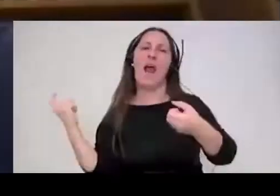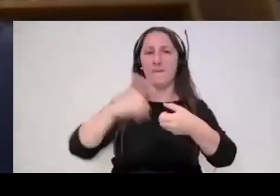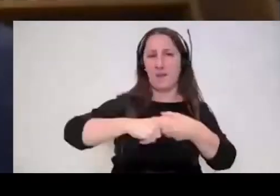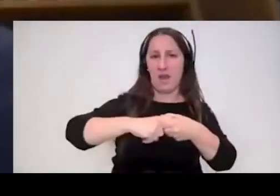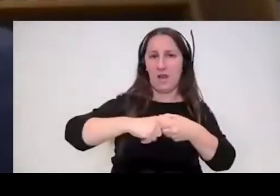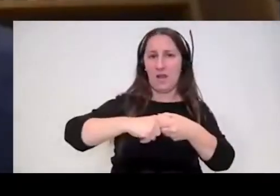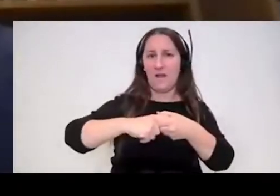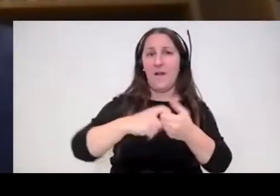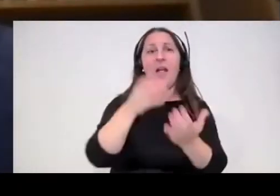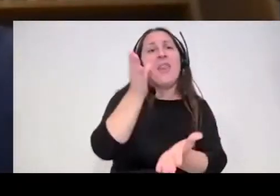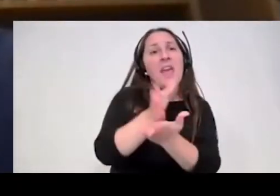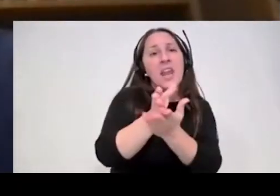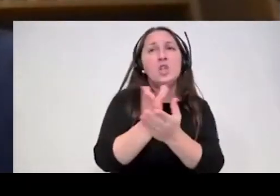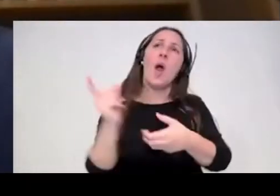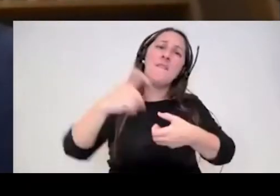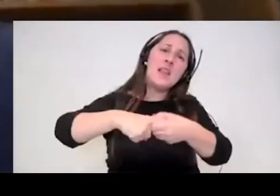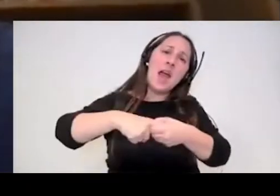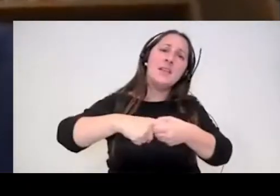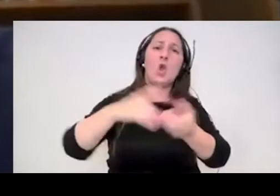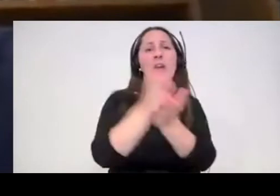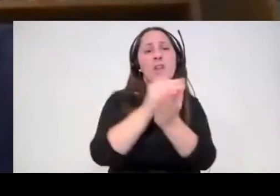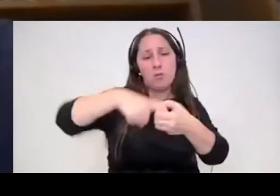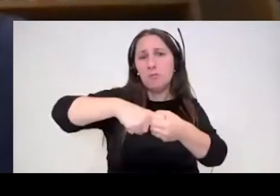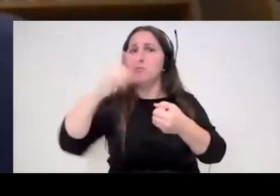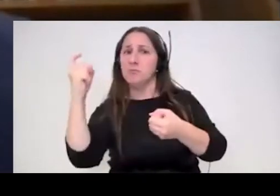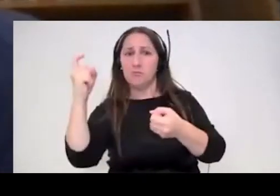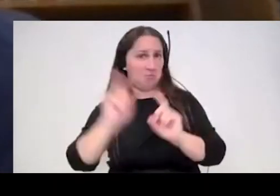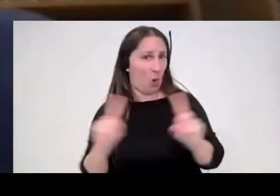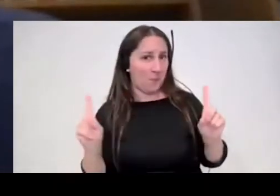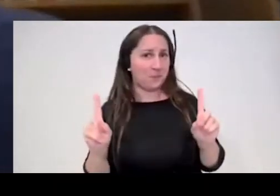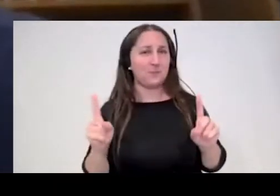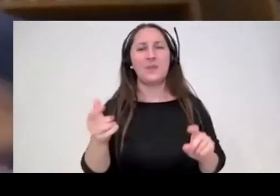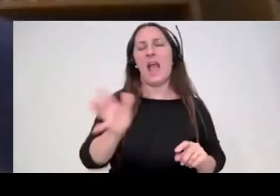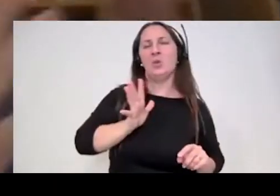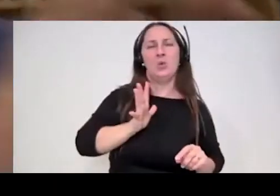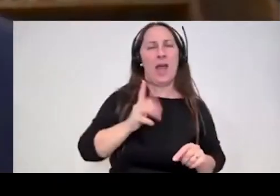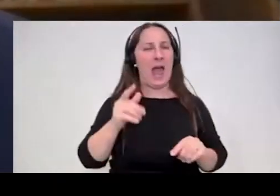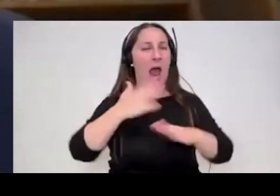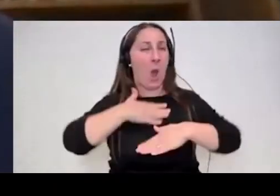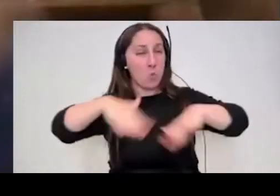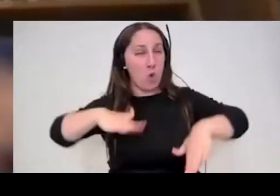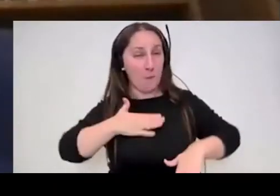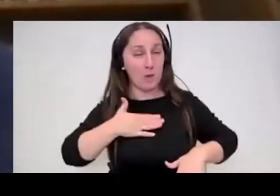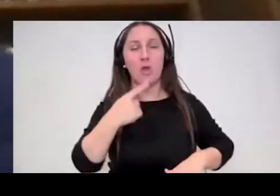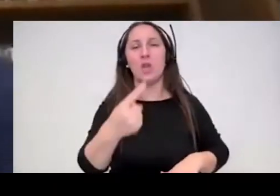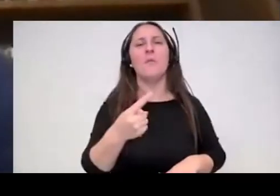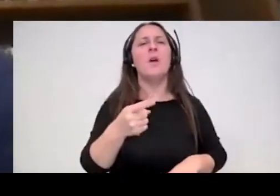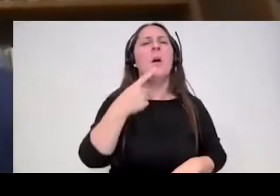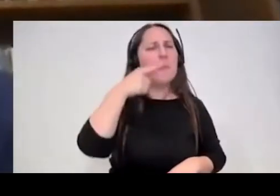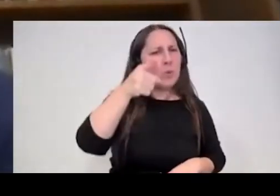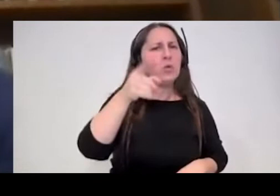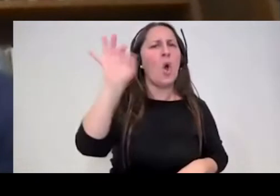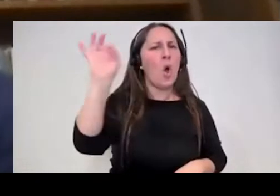a no afiliarse o desafiliarse. Yo cuando quiero asustar a los chicos y a las chicas en la facultad les digo, ¿saben qué? A ver, pregunta, ¿la